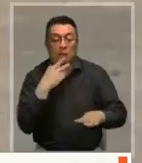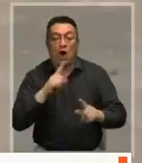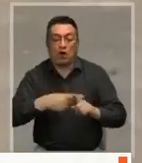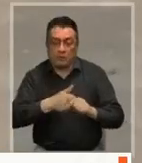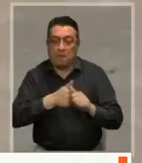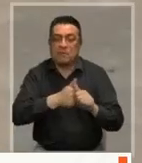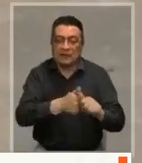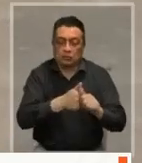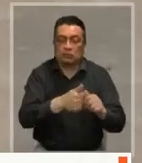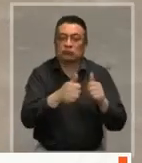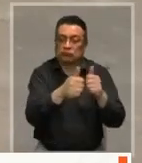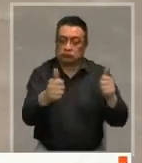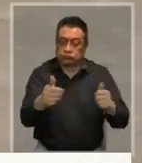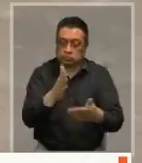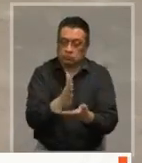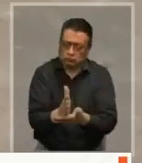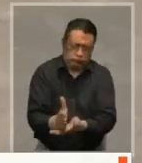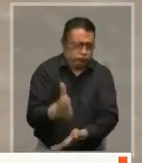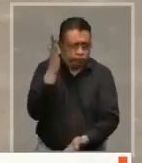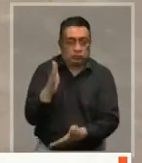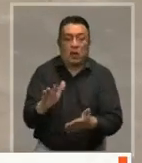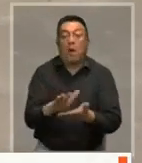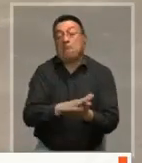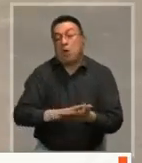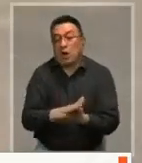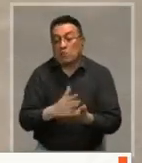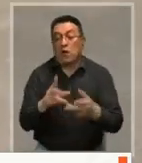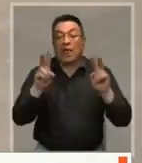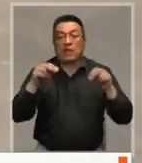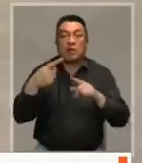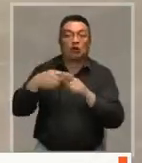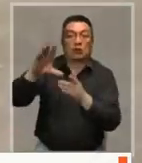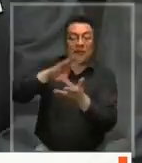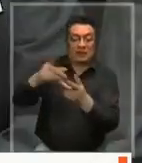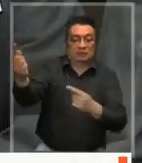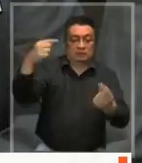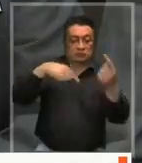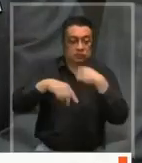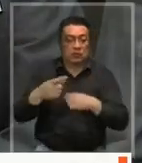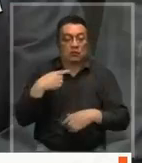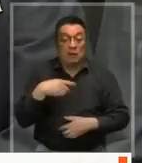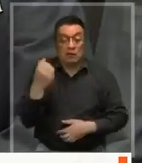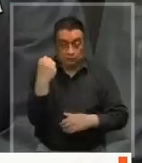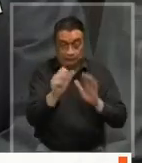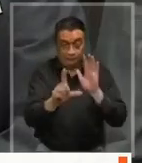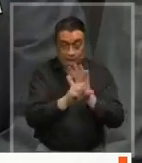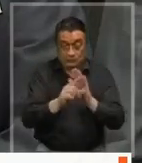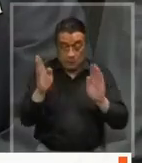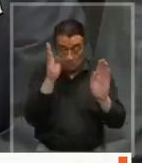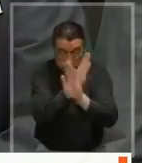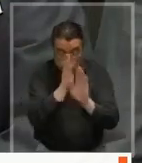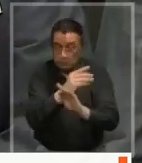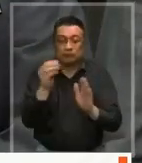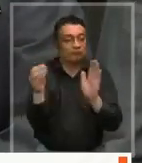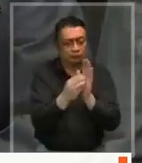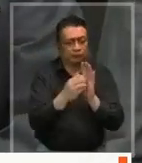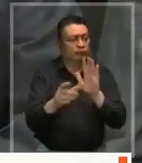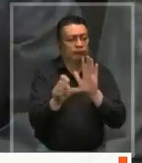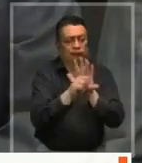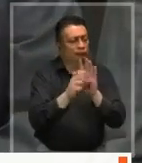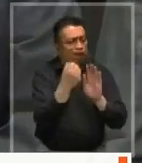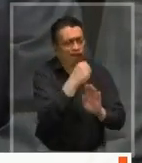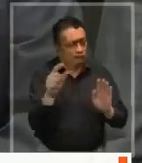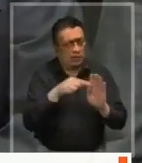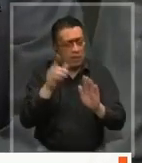para que el Ejecutivo tome medidas drásticas, por ejemplo, en materia migratoria. Instaurar como un delito el ingreso clandestino a Chile, porque hemos